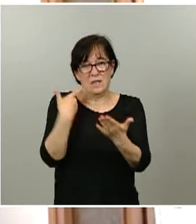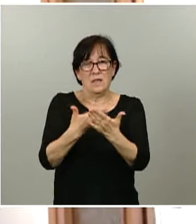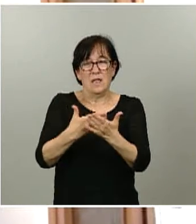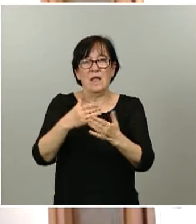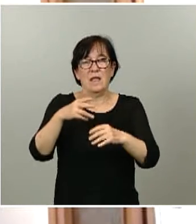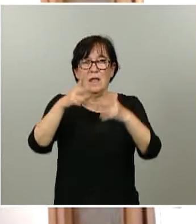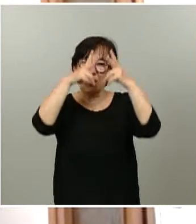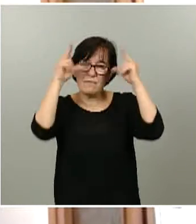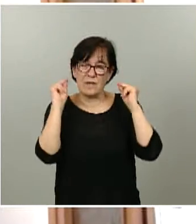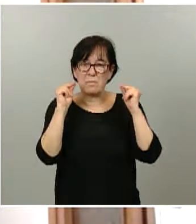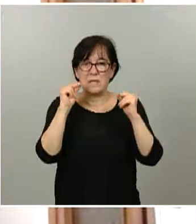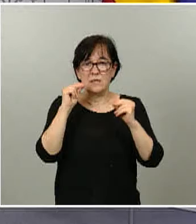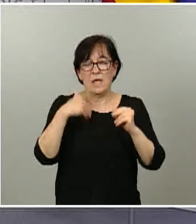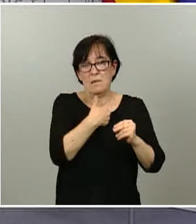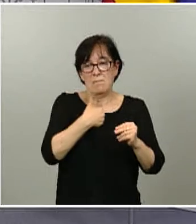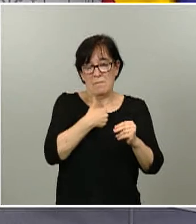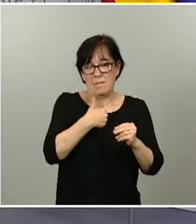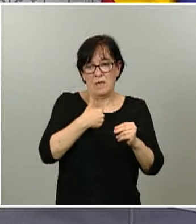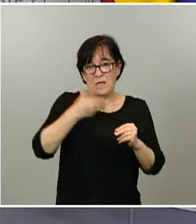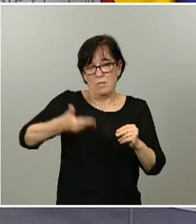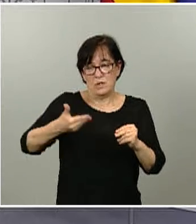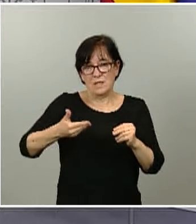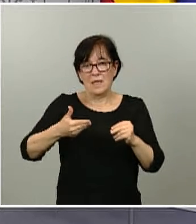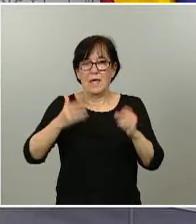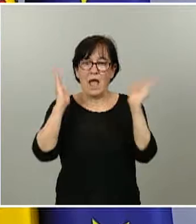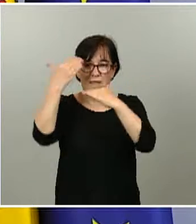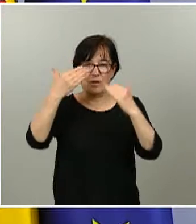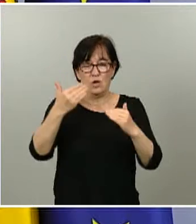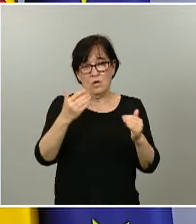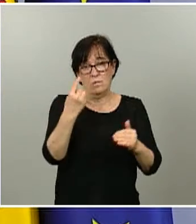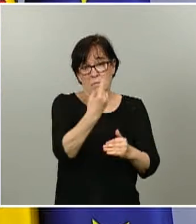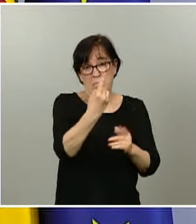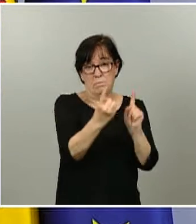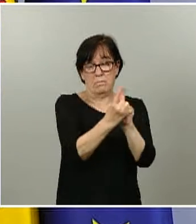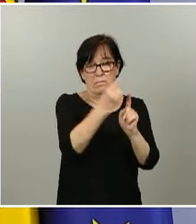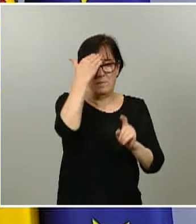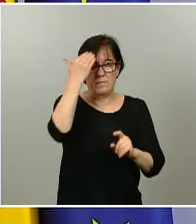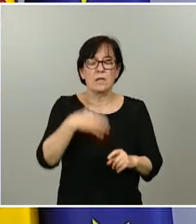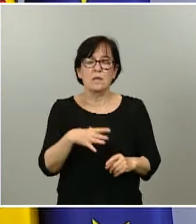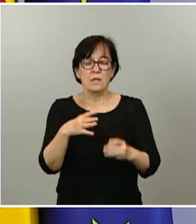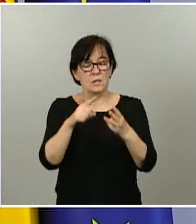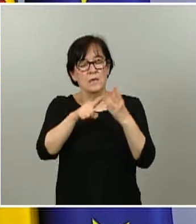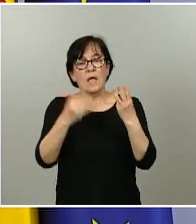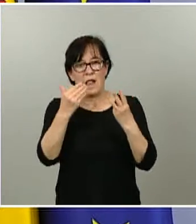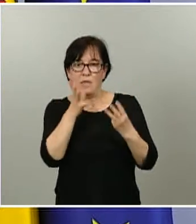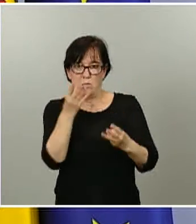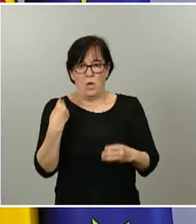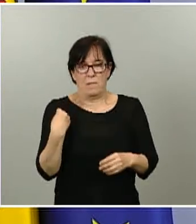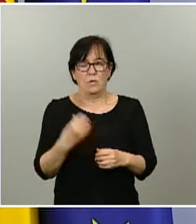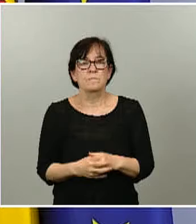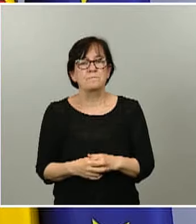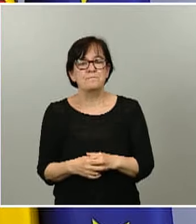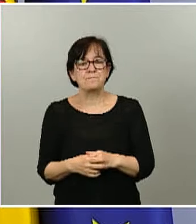un papel relevante en la atención primaria. Pues muchas gracias, Irene, por sus 3 preguntas. Los congresos científicos